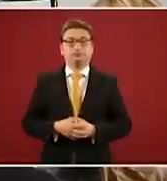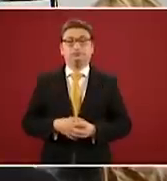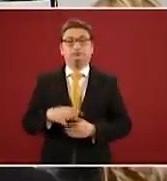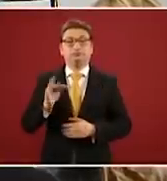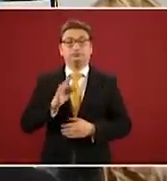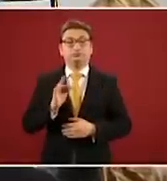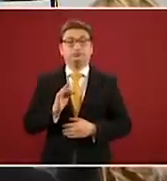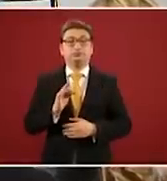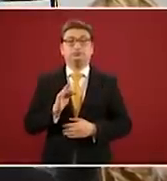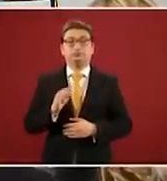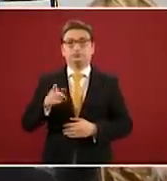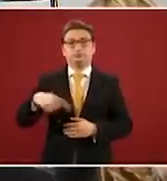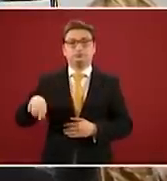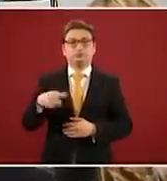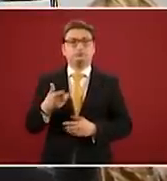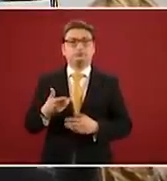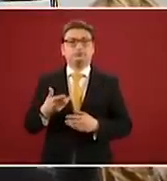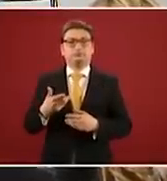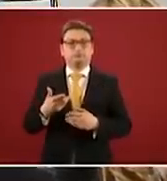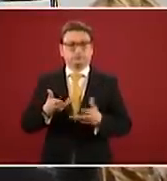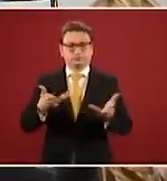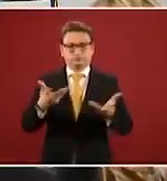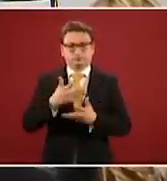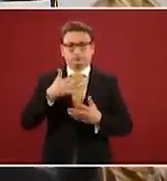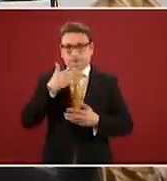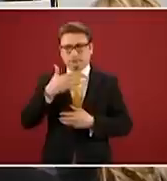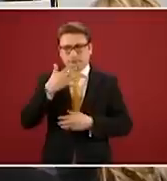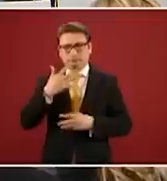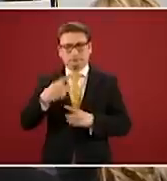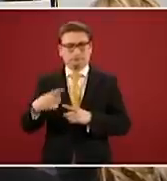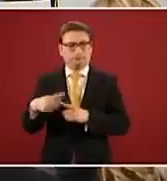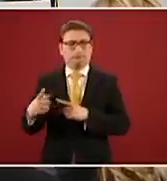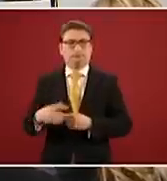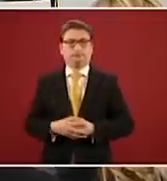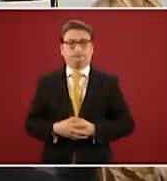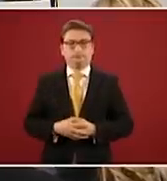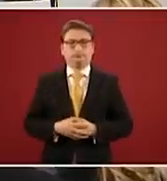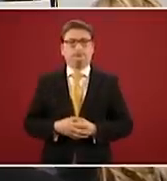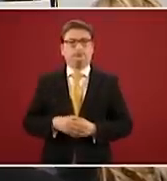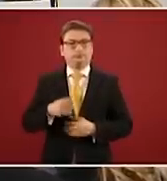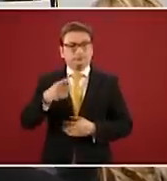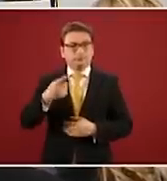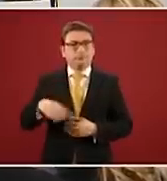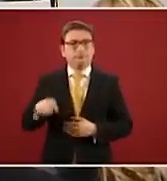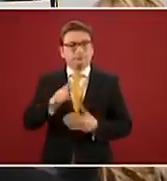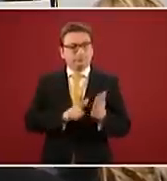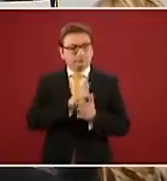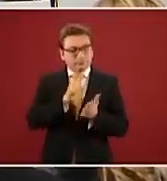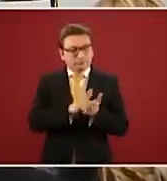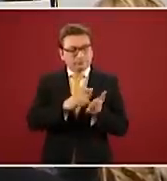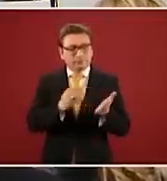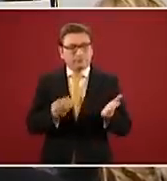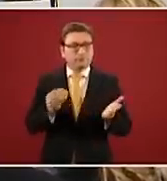cayeran en actos de corrupción, se contemplaba en la ley